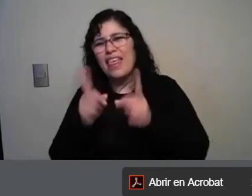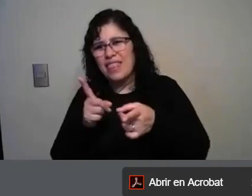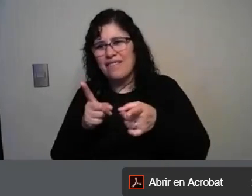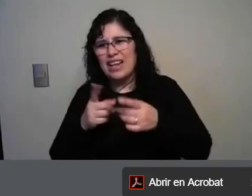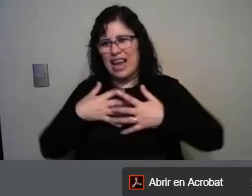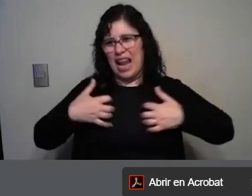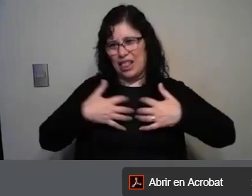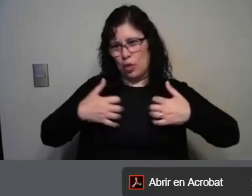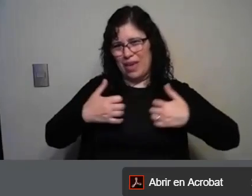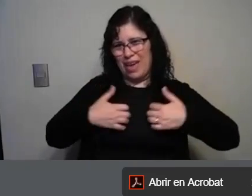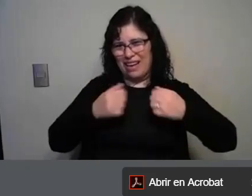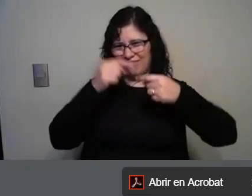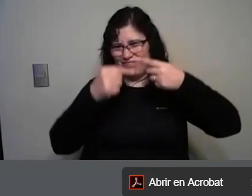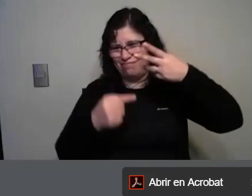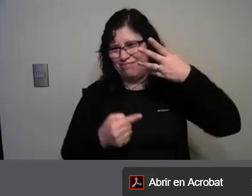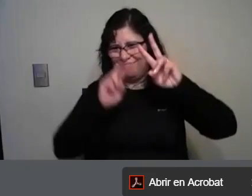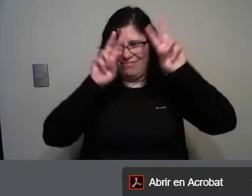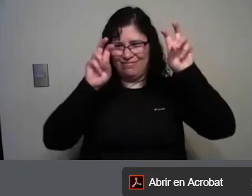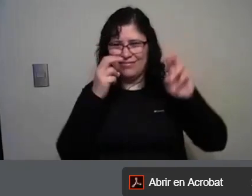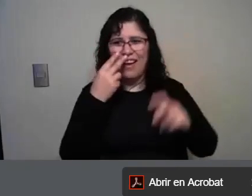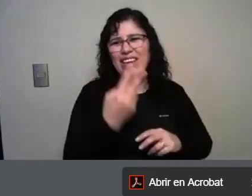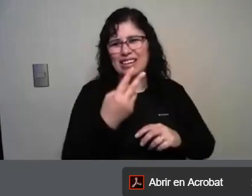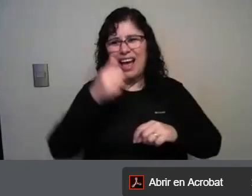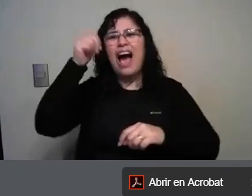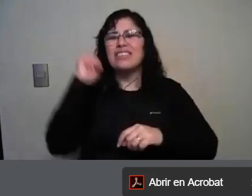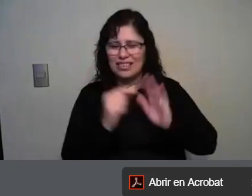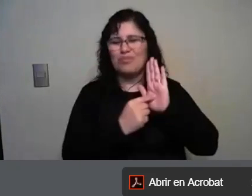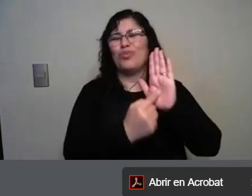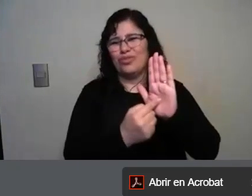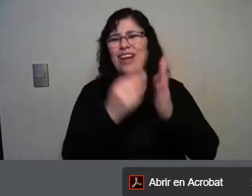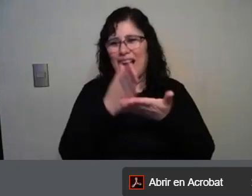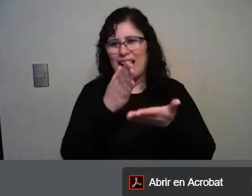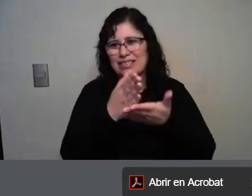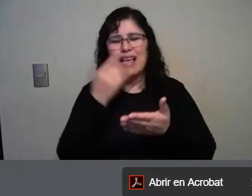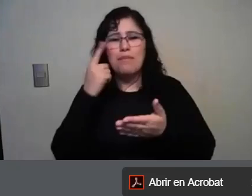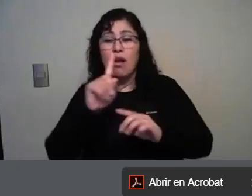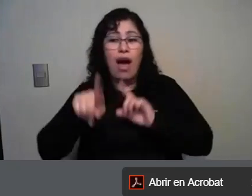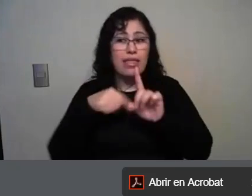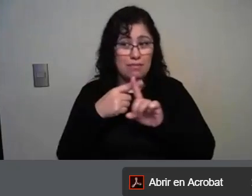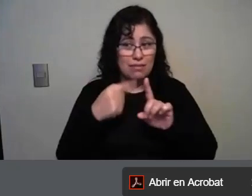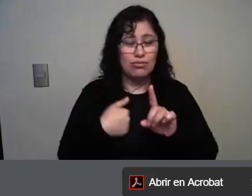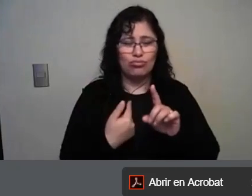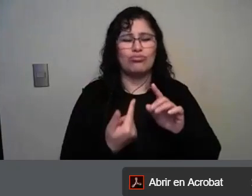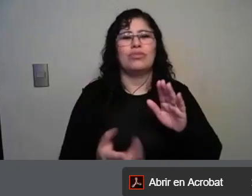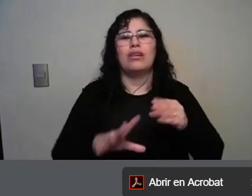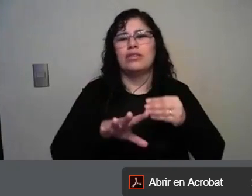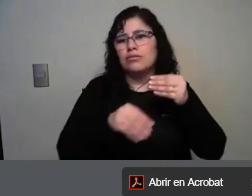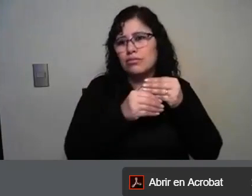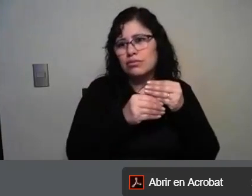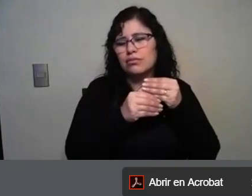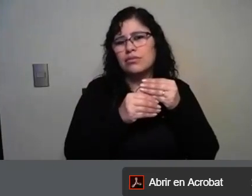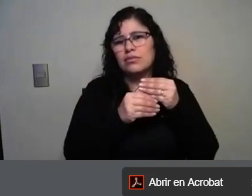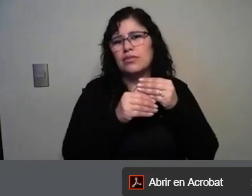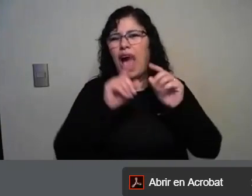sistema nervioso, que fue lo que repasé ayer. Pero también les agregué algunas diapositivas que tienen que